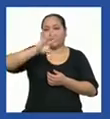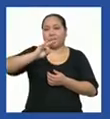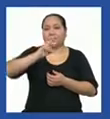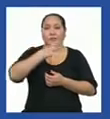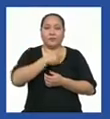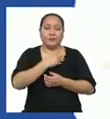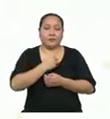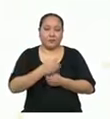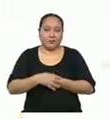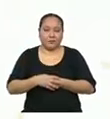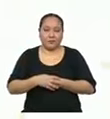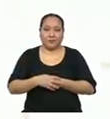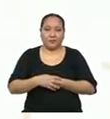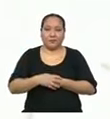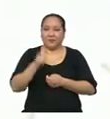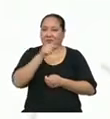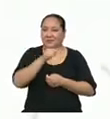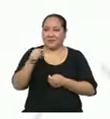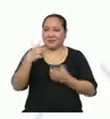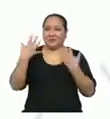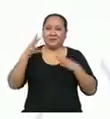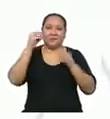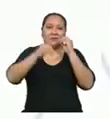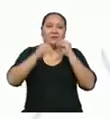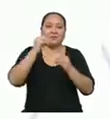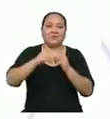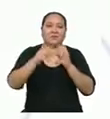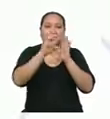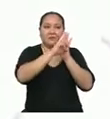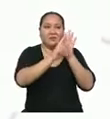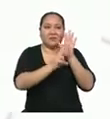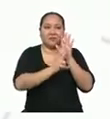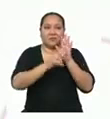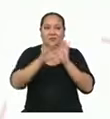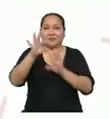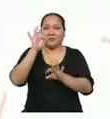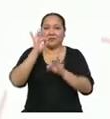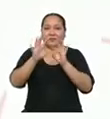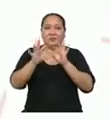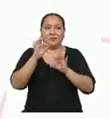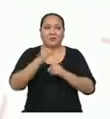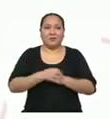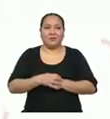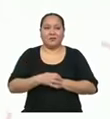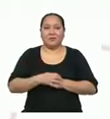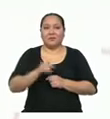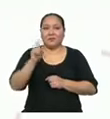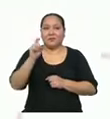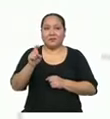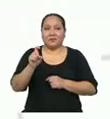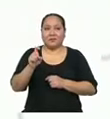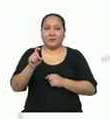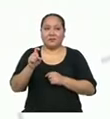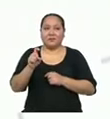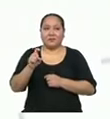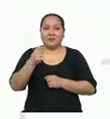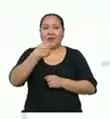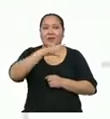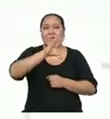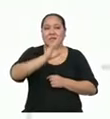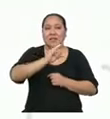años. Y así aplicamos la fórmula para calcular la mediana. Tenemos que sumar 17